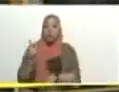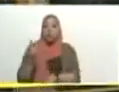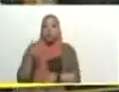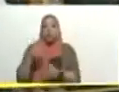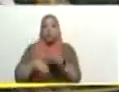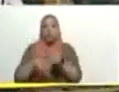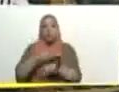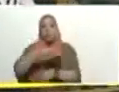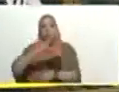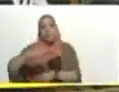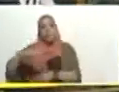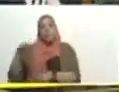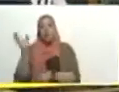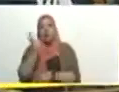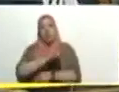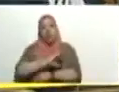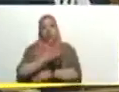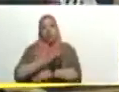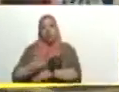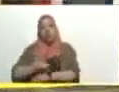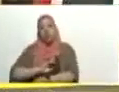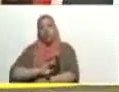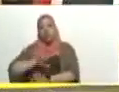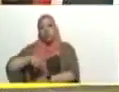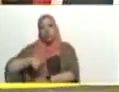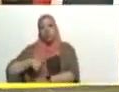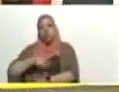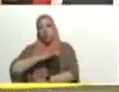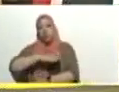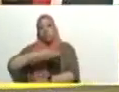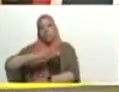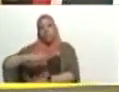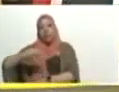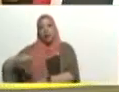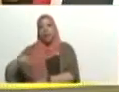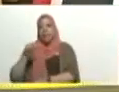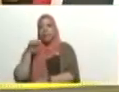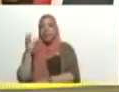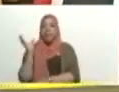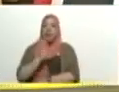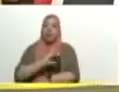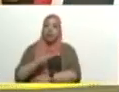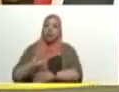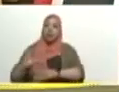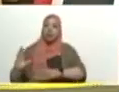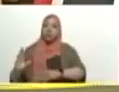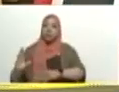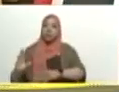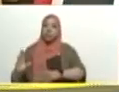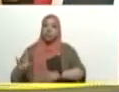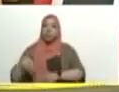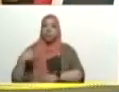Mar Caribe, nuestro Mar Caribe. Tremendo mensaje. Ese es el